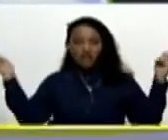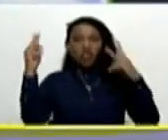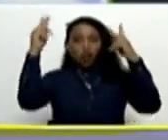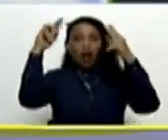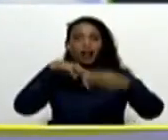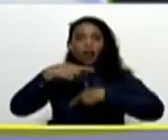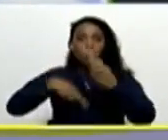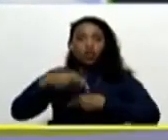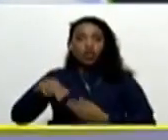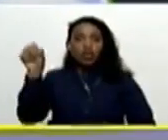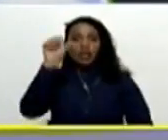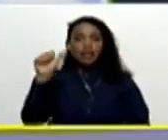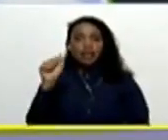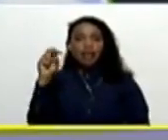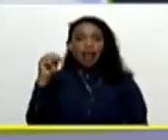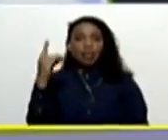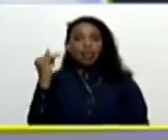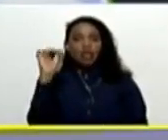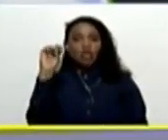revolución sandinista.